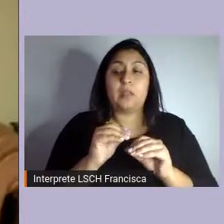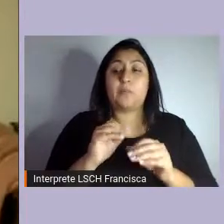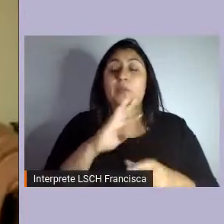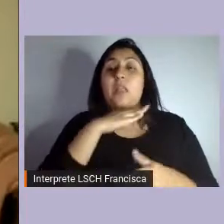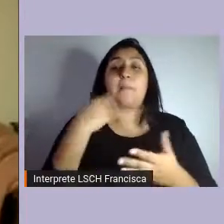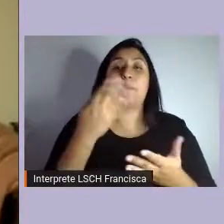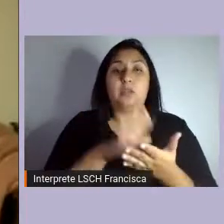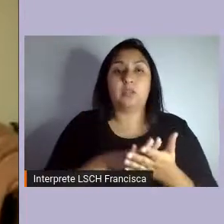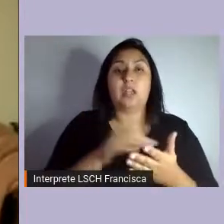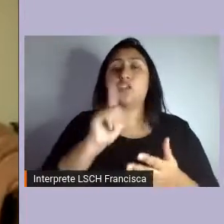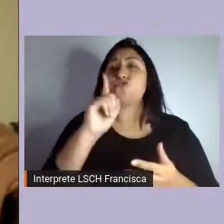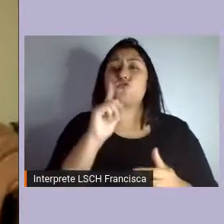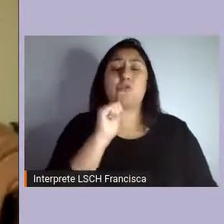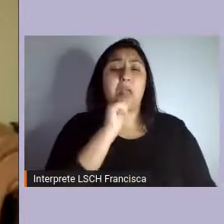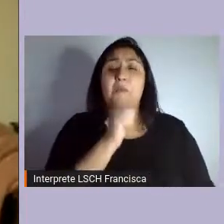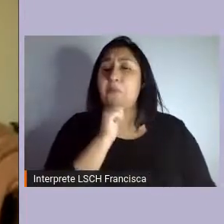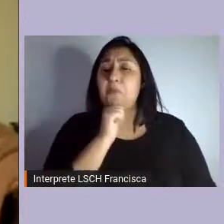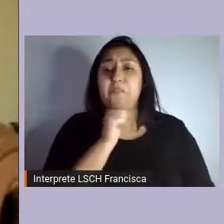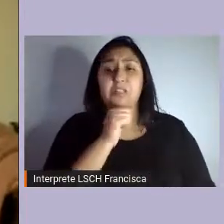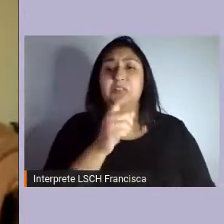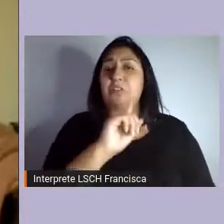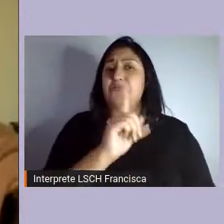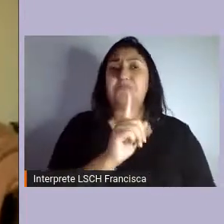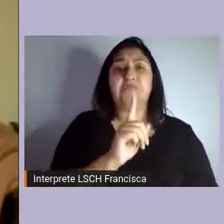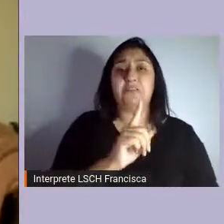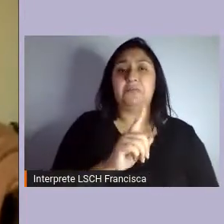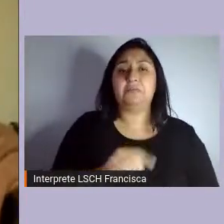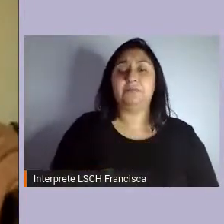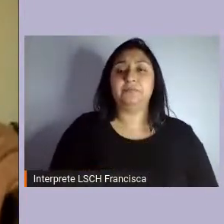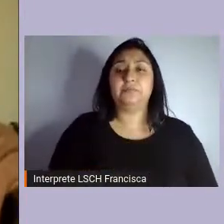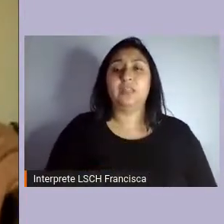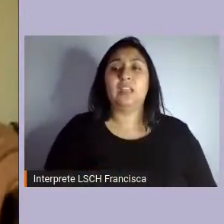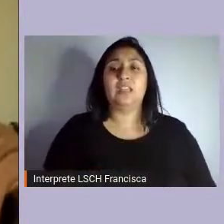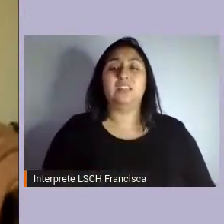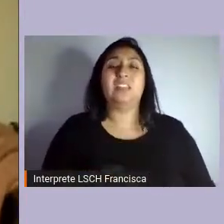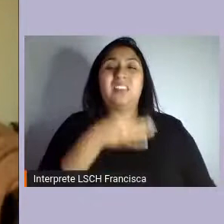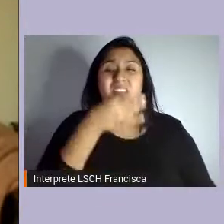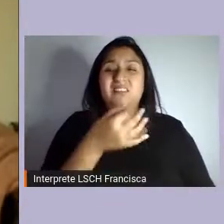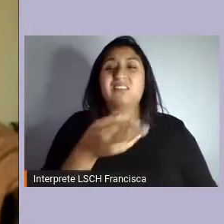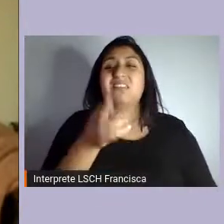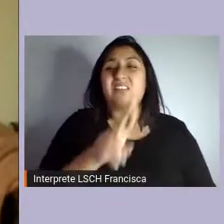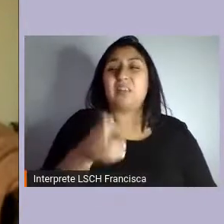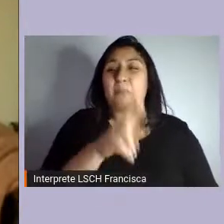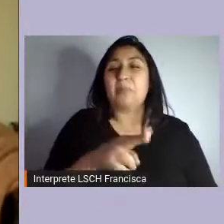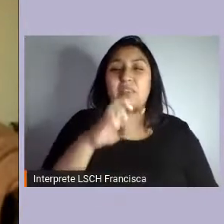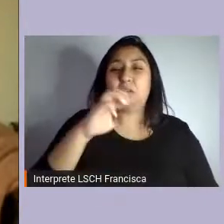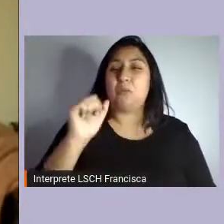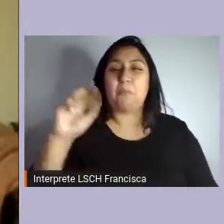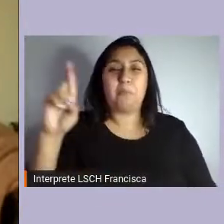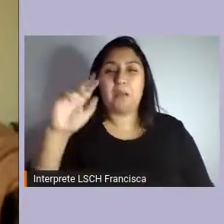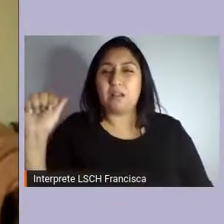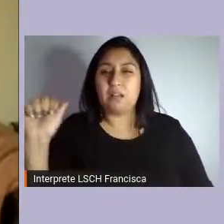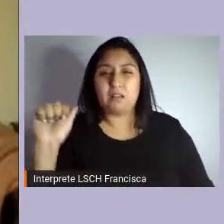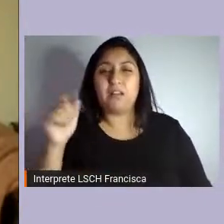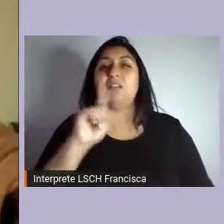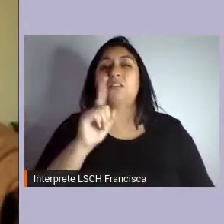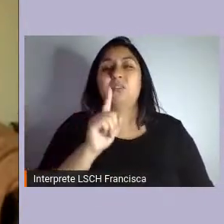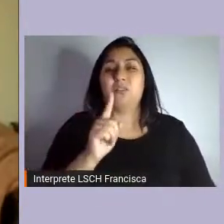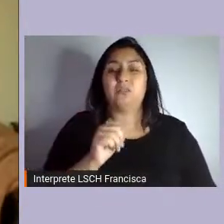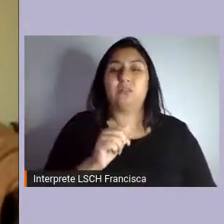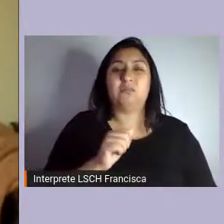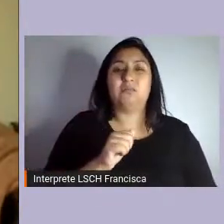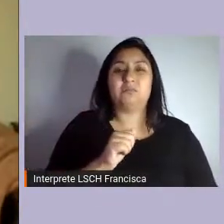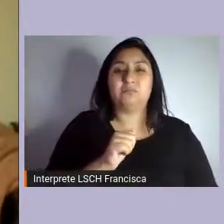por la pobreza, es un tópico así que se insiste mucho en los padres, no en la pobreza, porque ella dice, yo no protesto por mi hijo porque soy muy poca